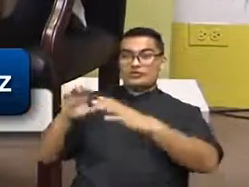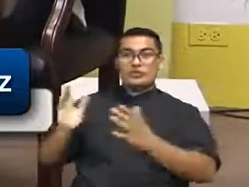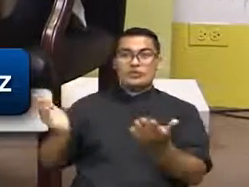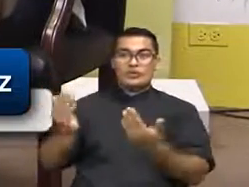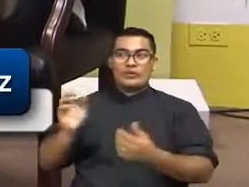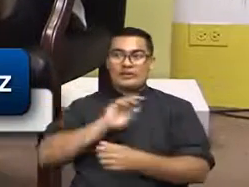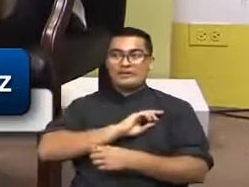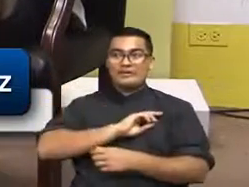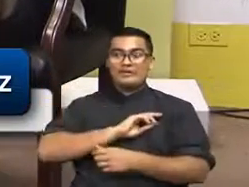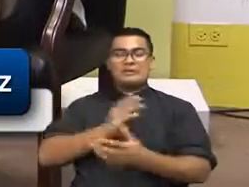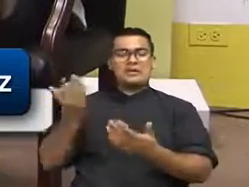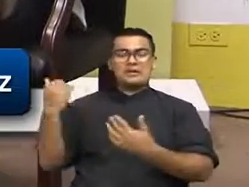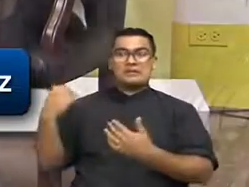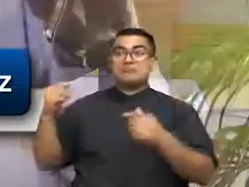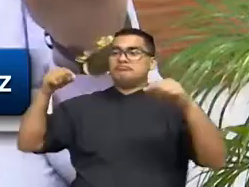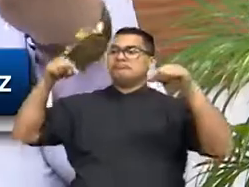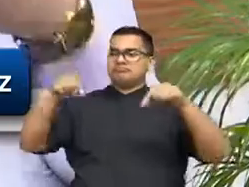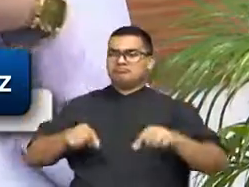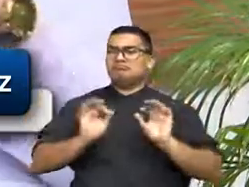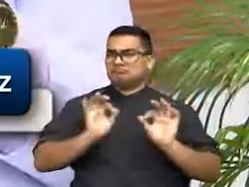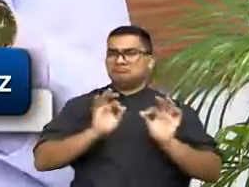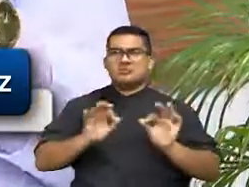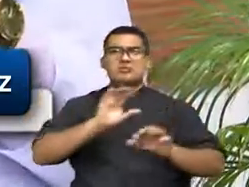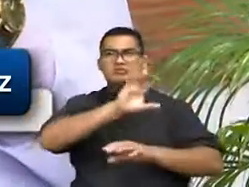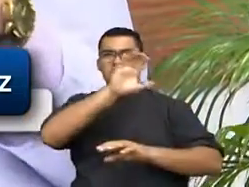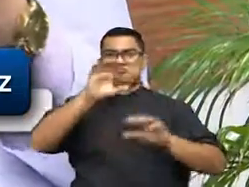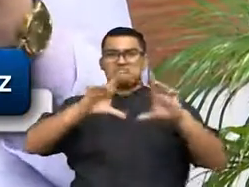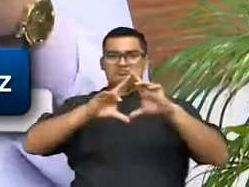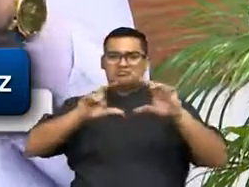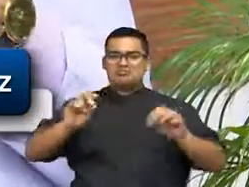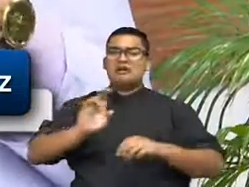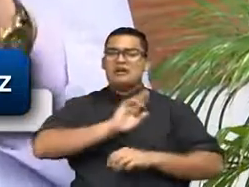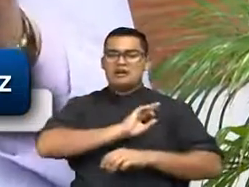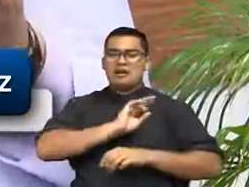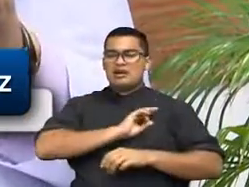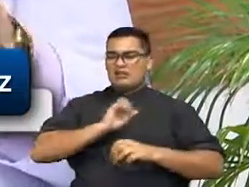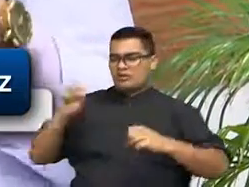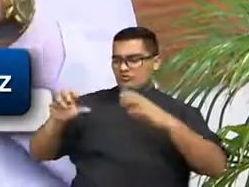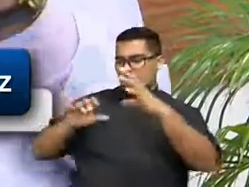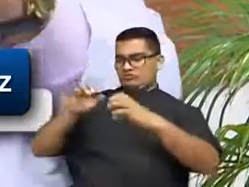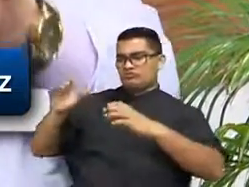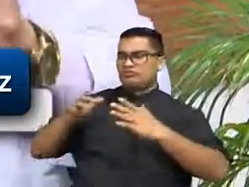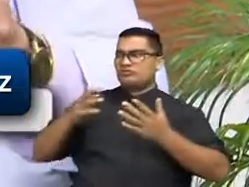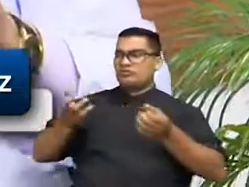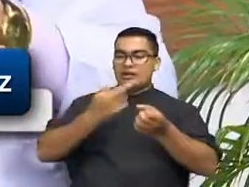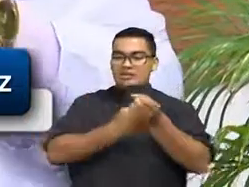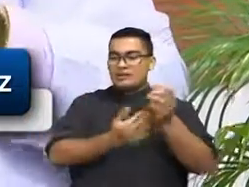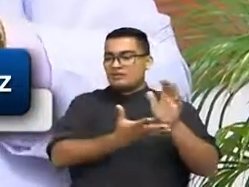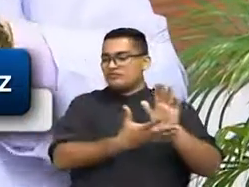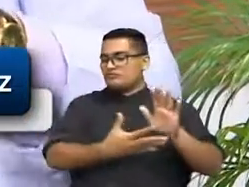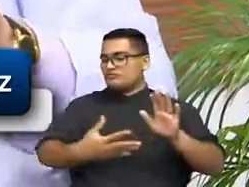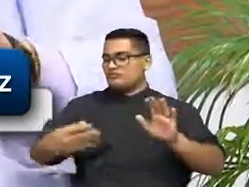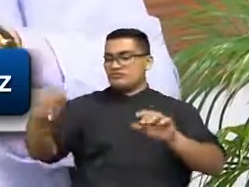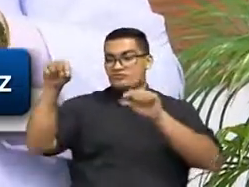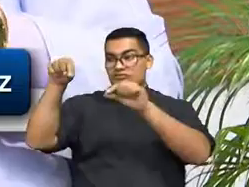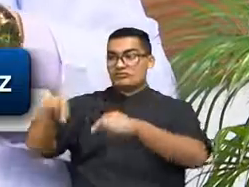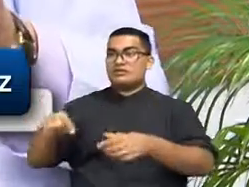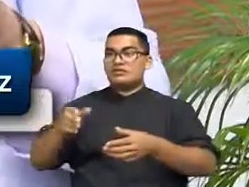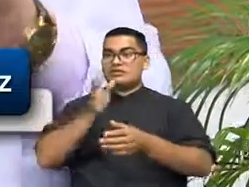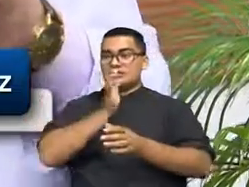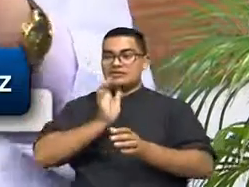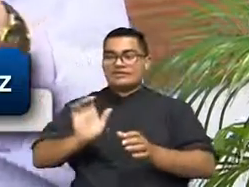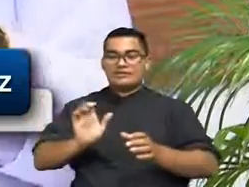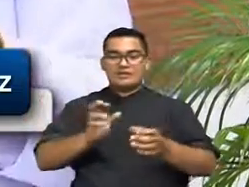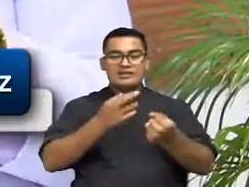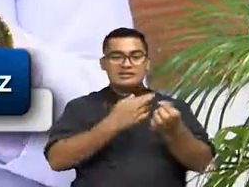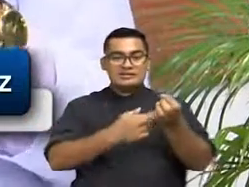los índices de procedimientos algo más invasivos, como llegar a hacer una exsanguinotransfusión, que es sacar y meter sangre nueva. Eso es un